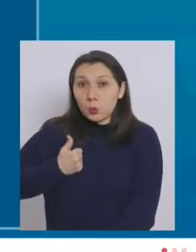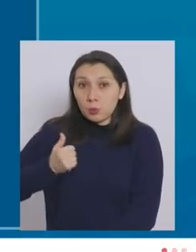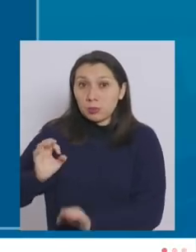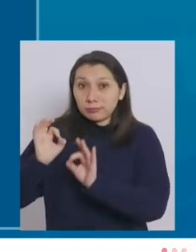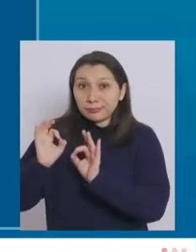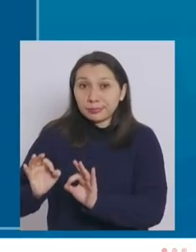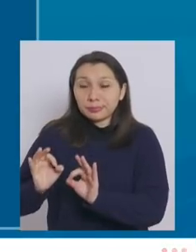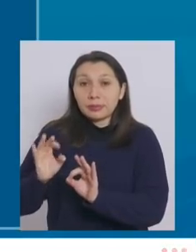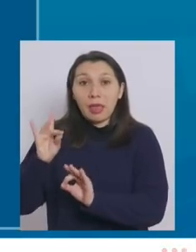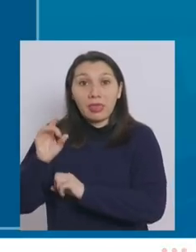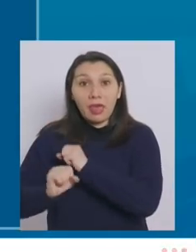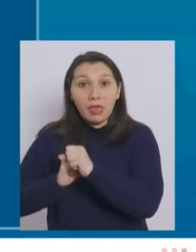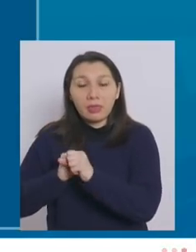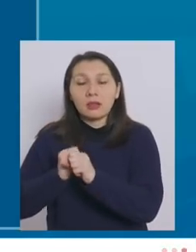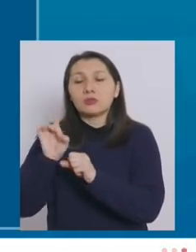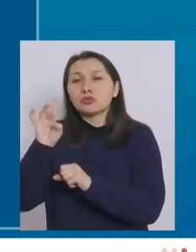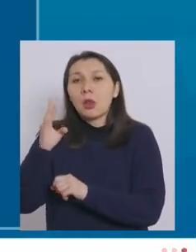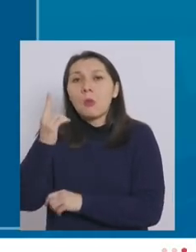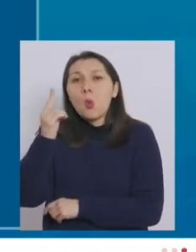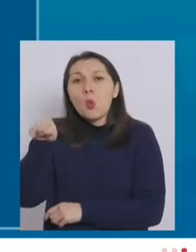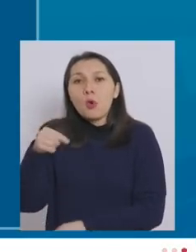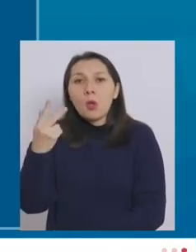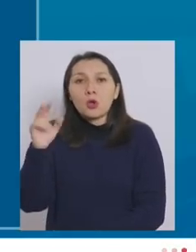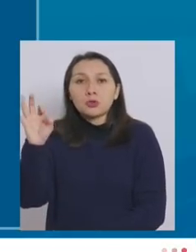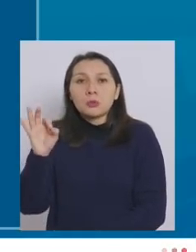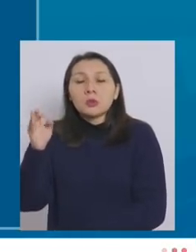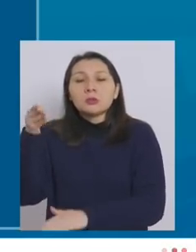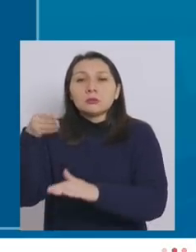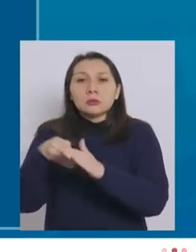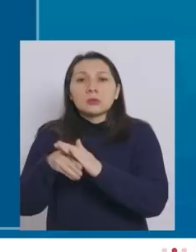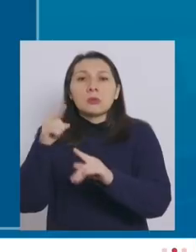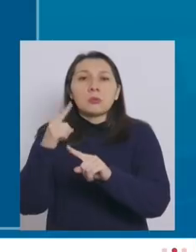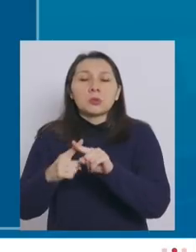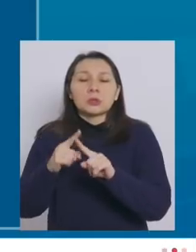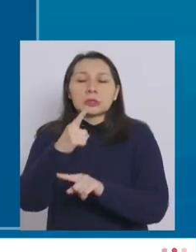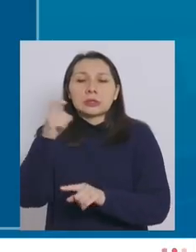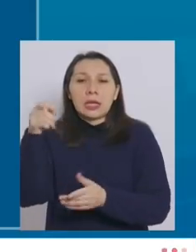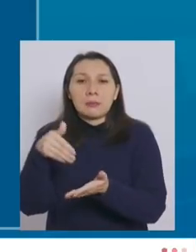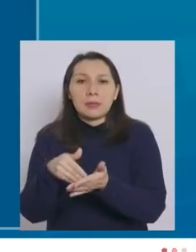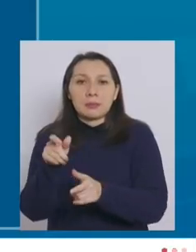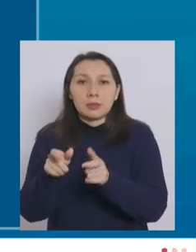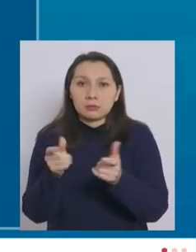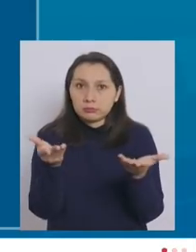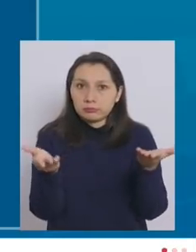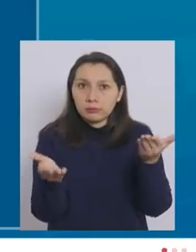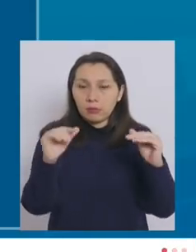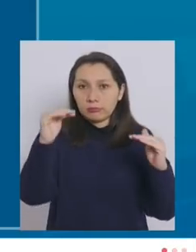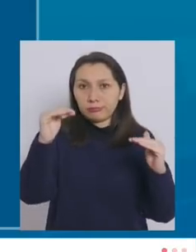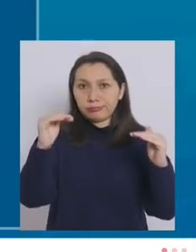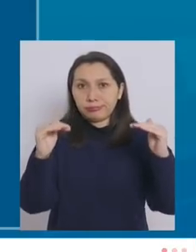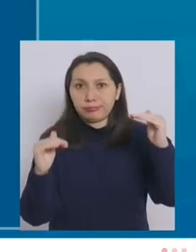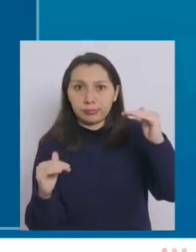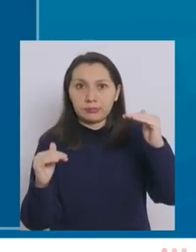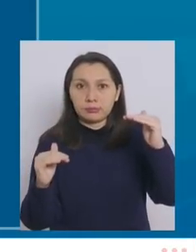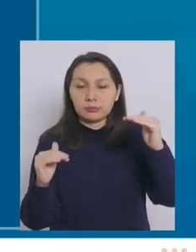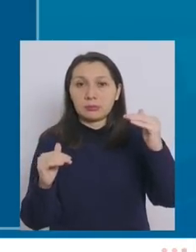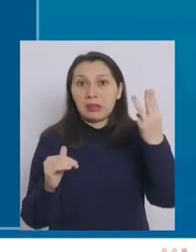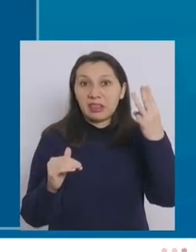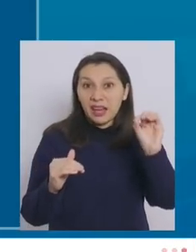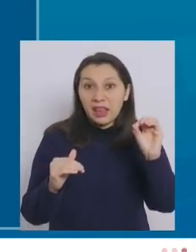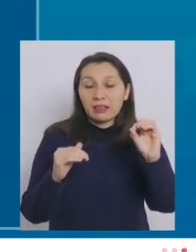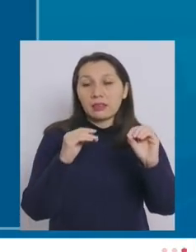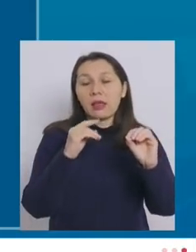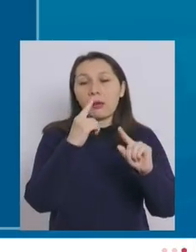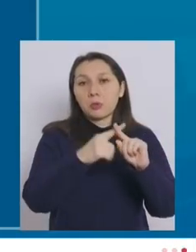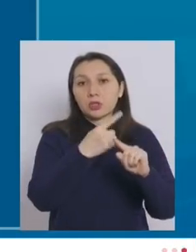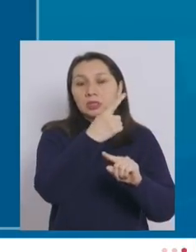grupo etario solo ingresa el 1,8 por 100.000 habitantes. Noten la diferencia. 30 por